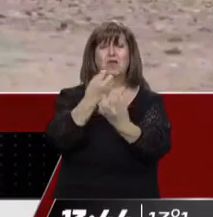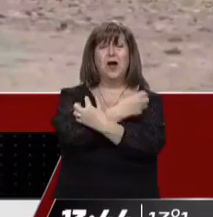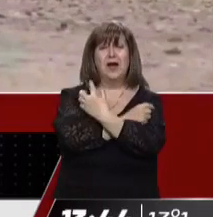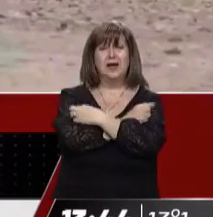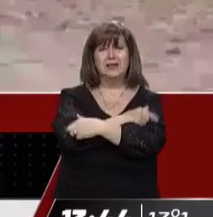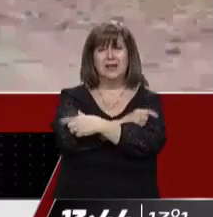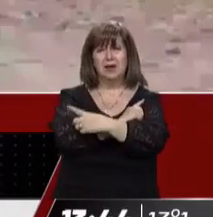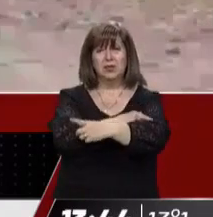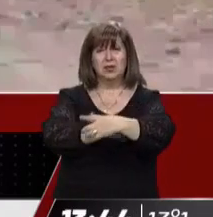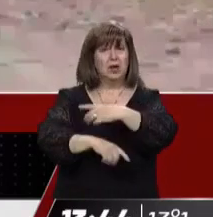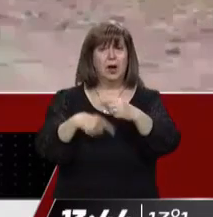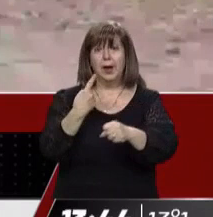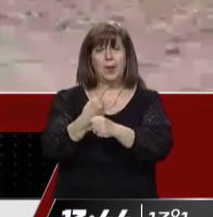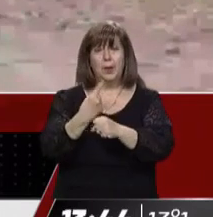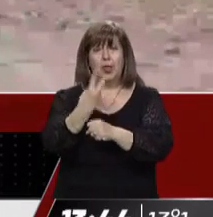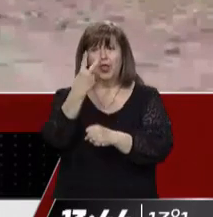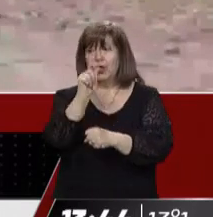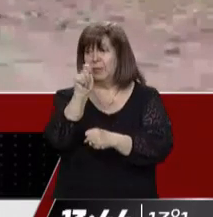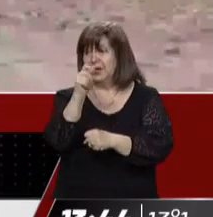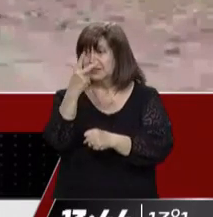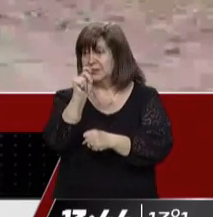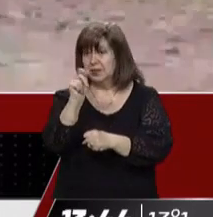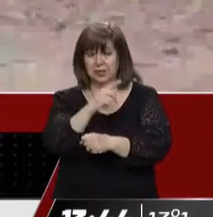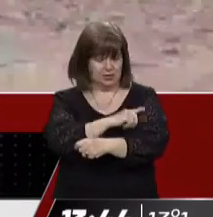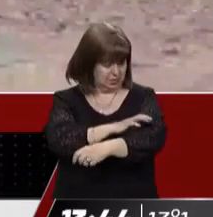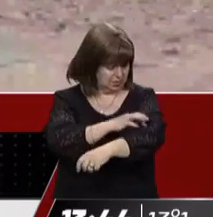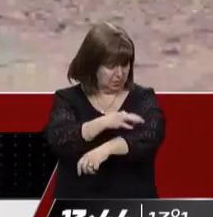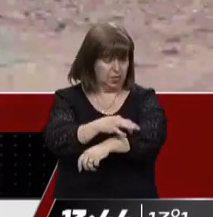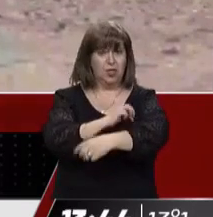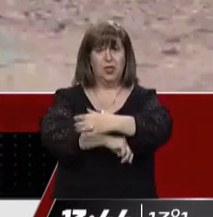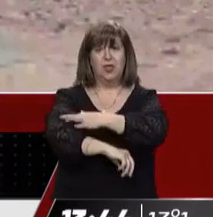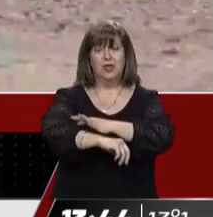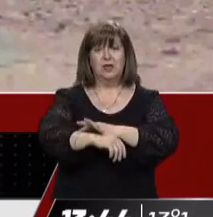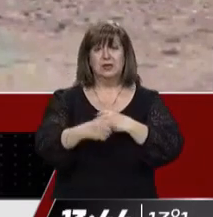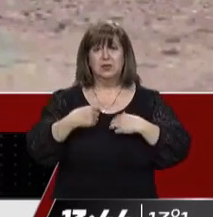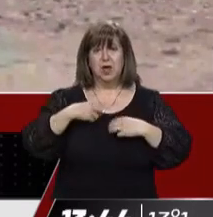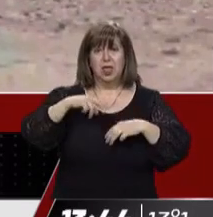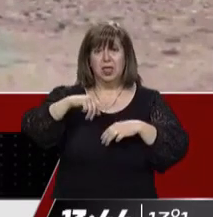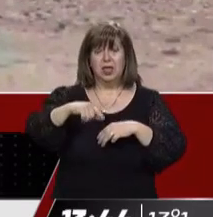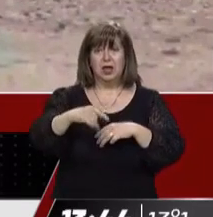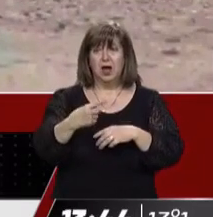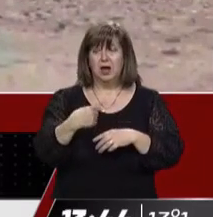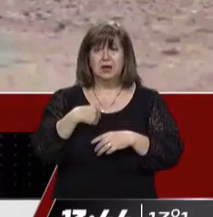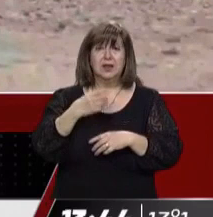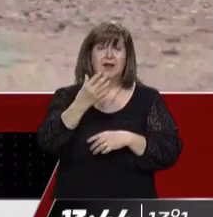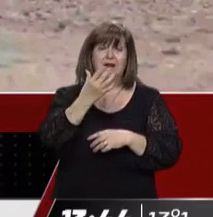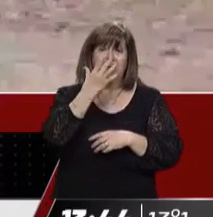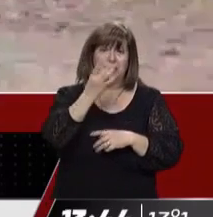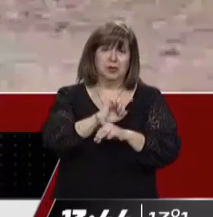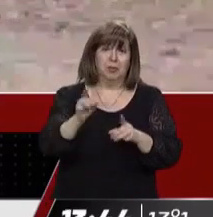tengo que cuidar a mi nena y no puedo Así en esta situación porque la verdad ni siquiera podía ir al baño sola